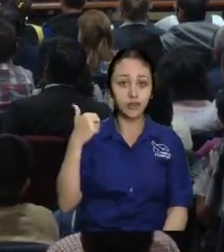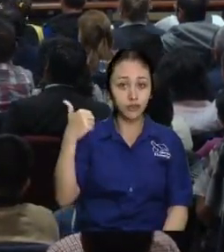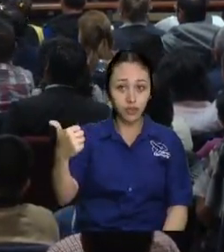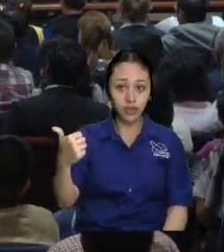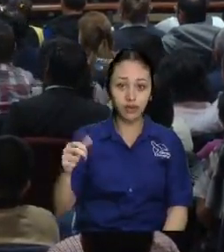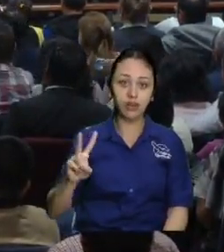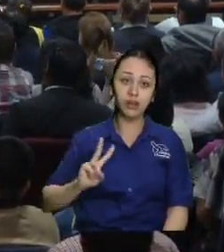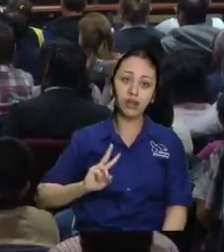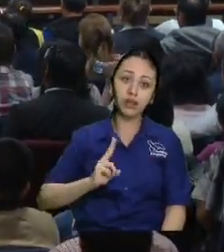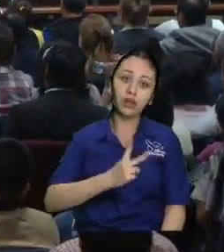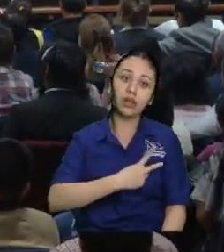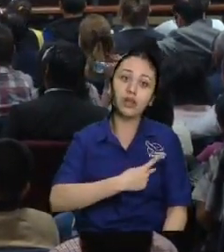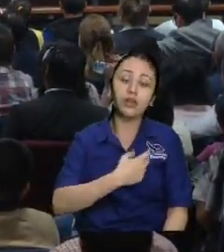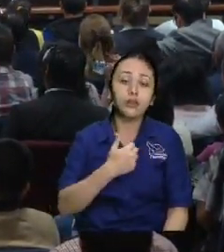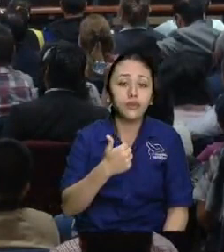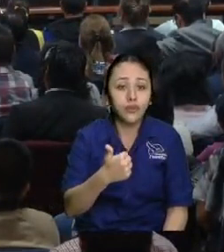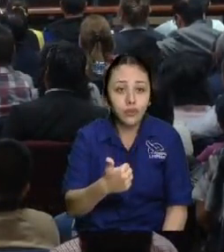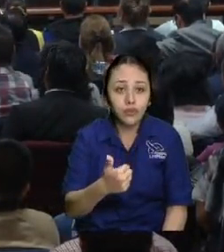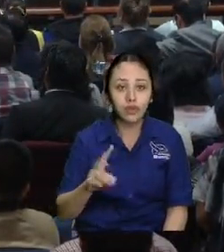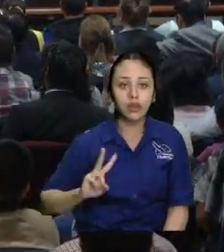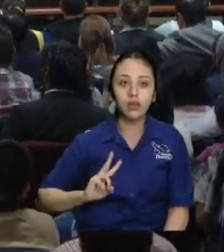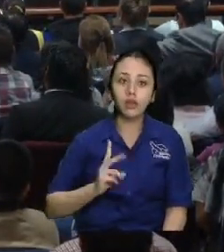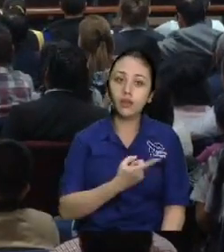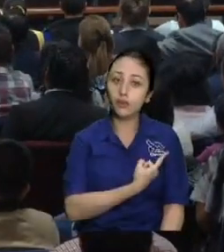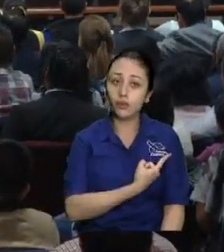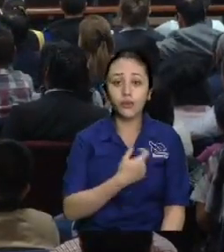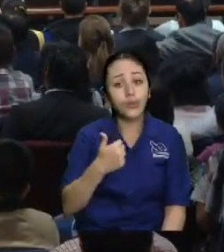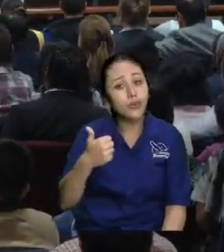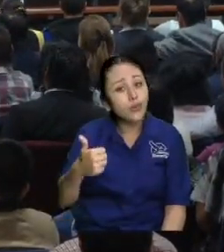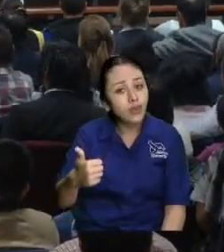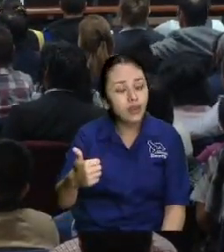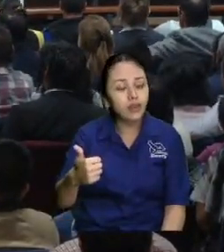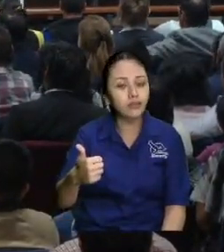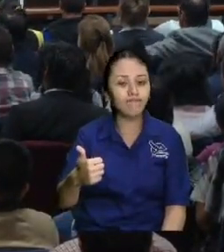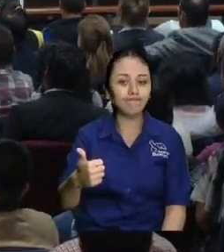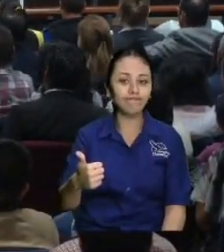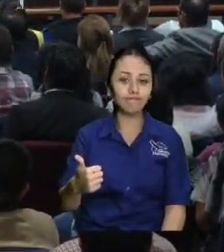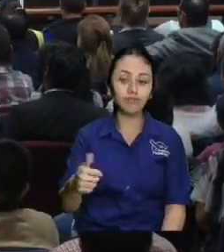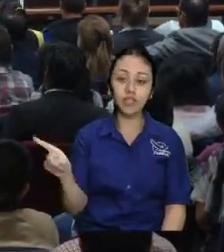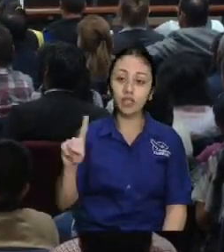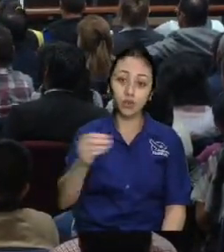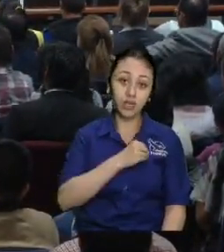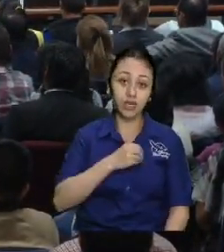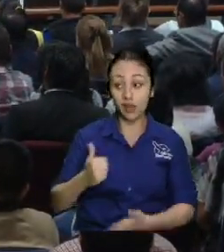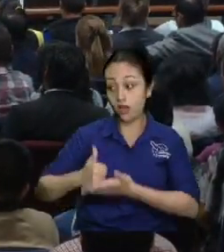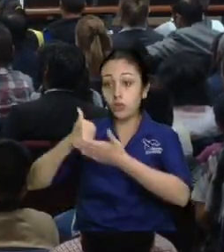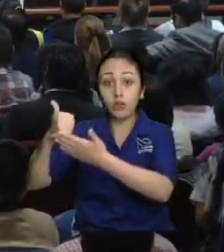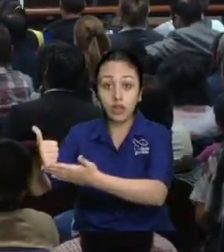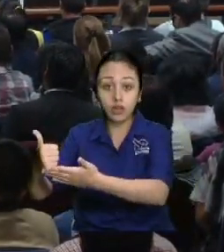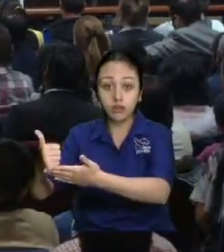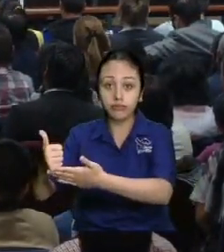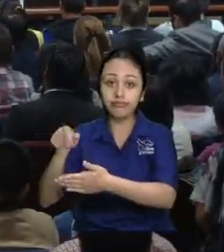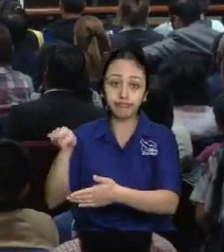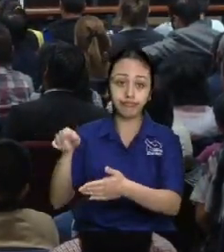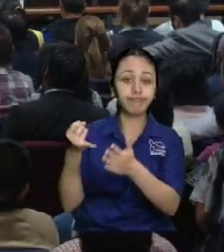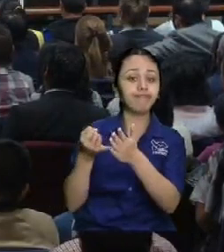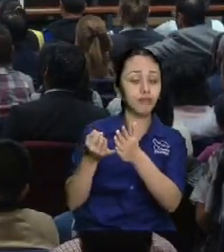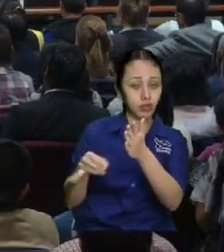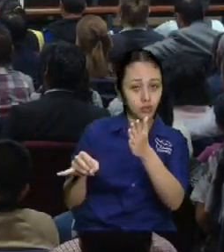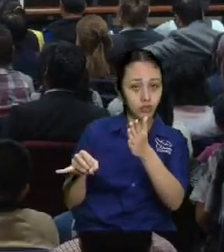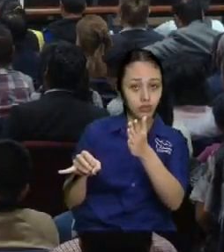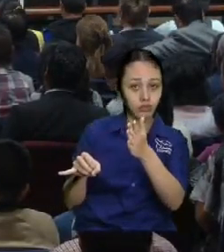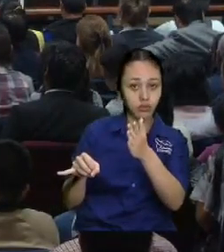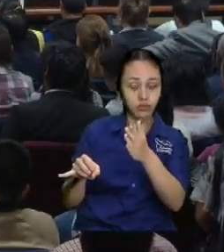tener una forma de pensar, de decir, la vamos a apoyar, eso es una injusticia. Y a veces es al